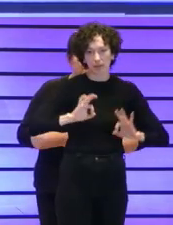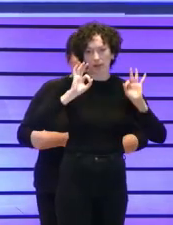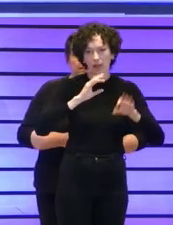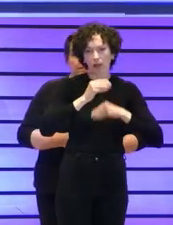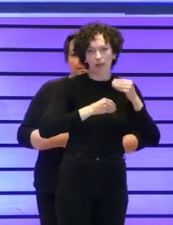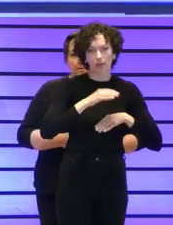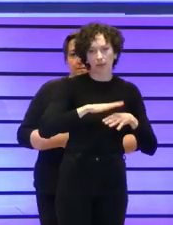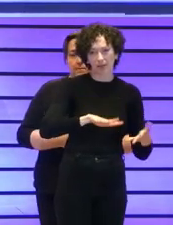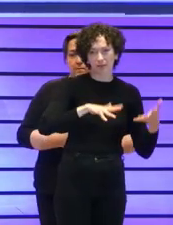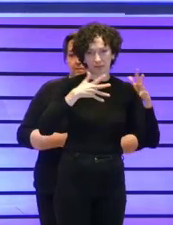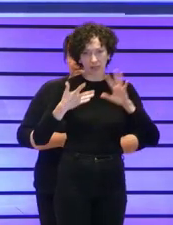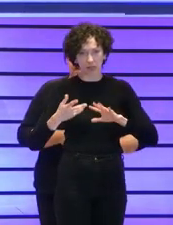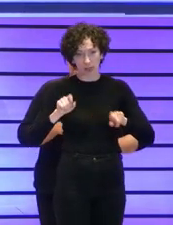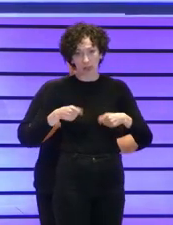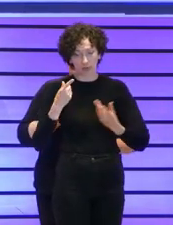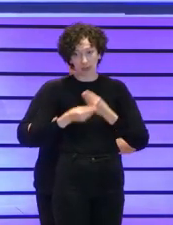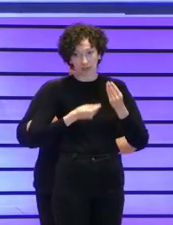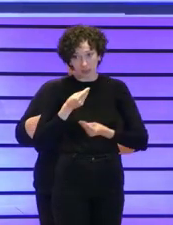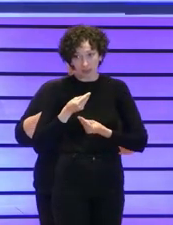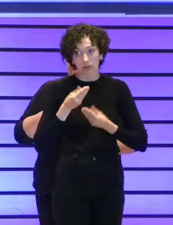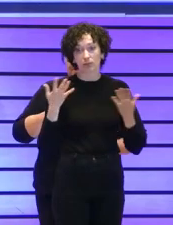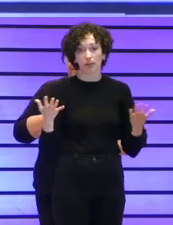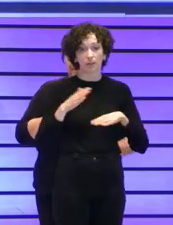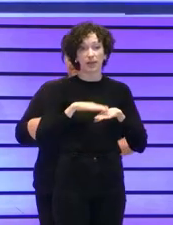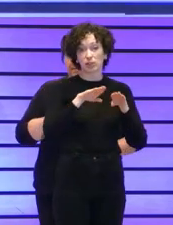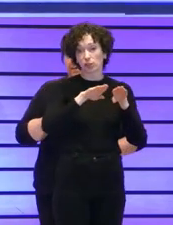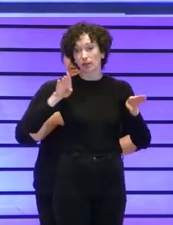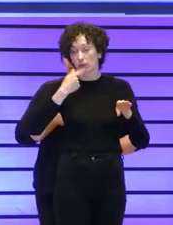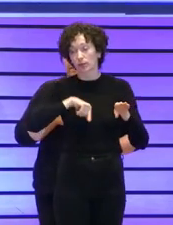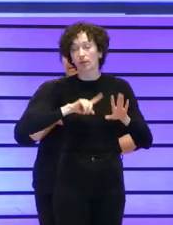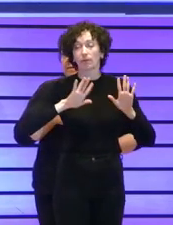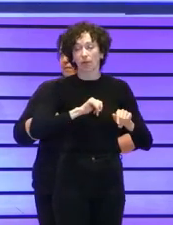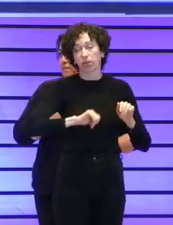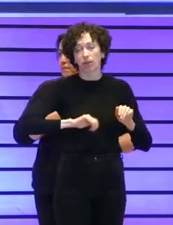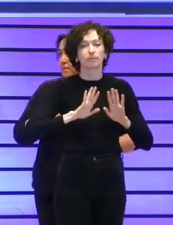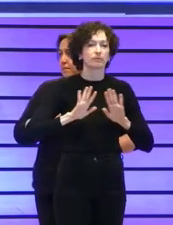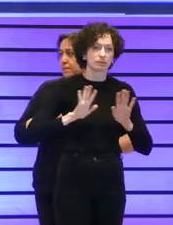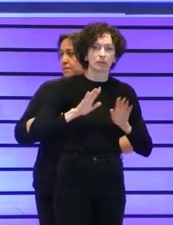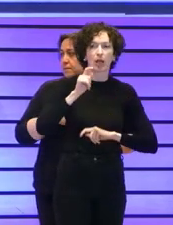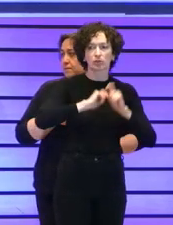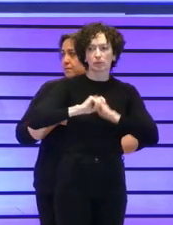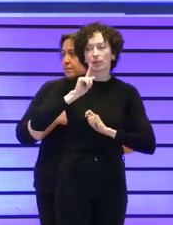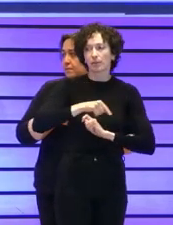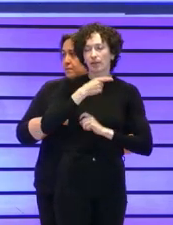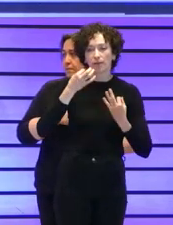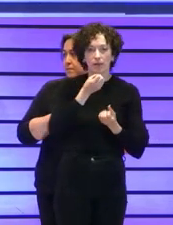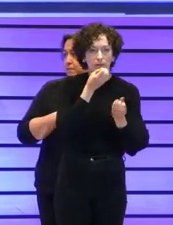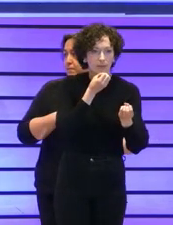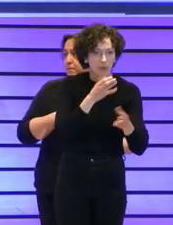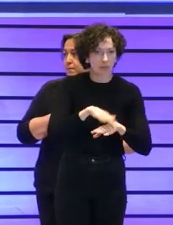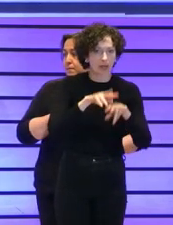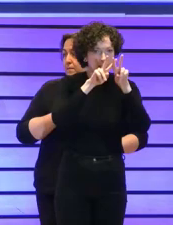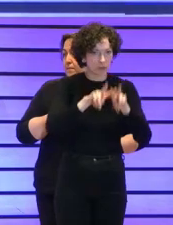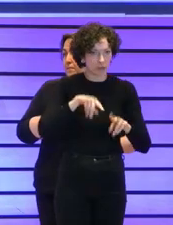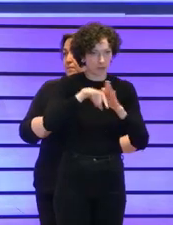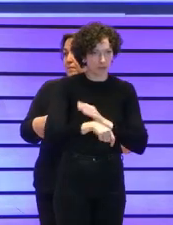transición ecológica, pues para nuestra sostenibilidad, aunque nos dé pereza, tenemos que aportar datos desde las organizaciones para poder profundizar en el estudio,